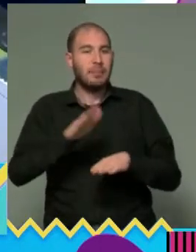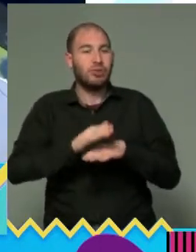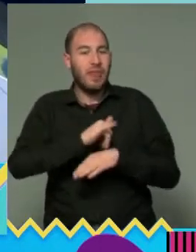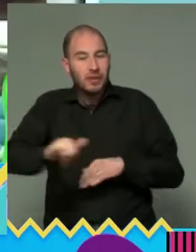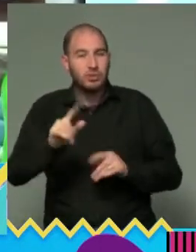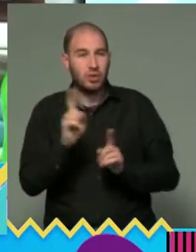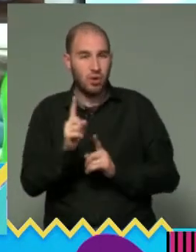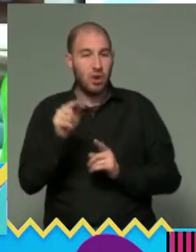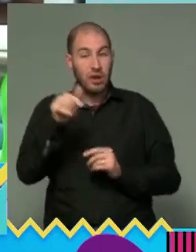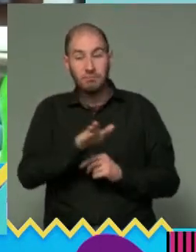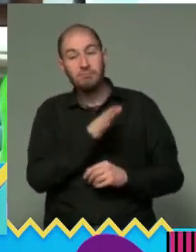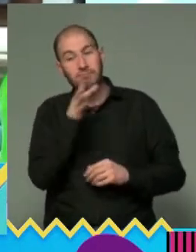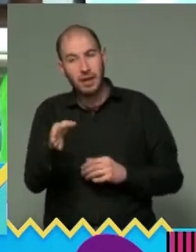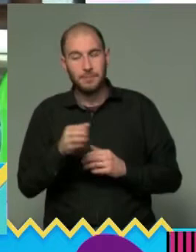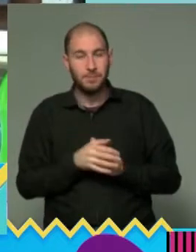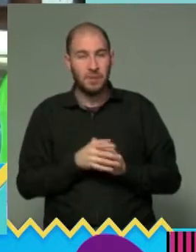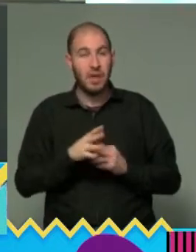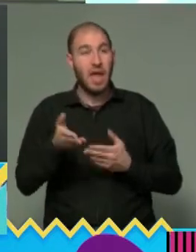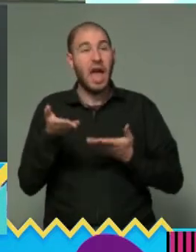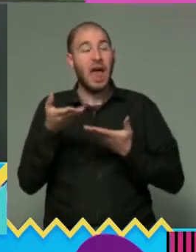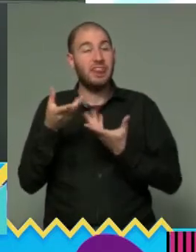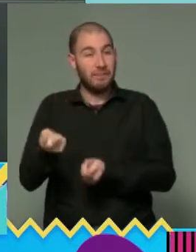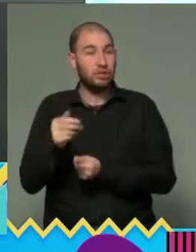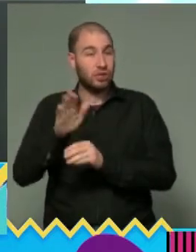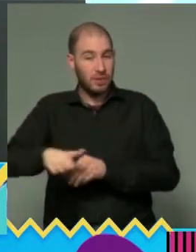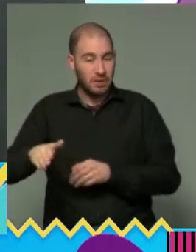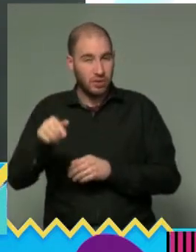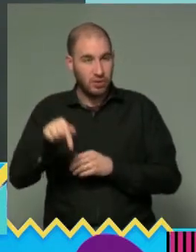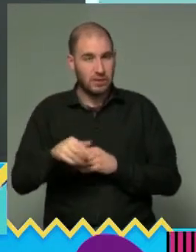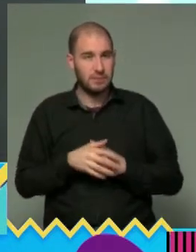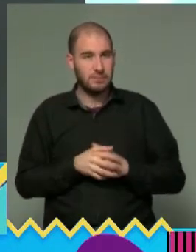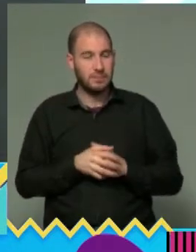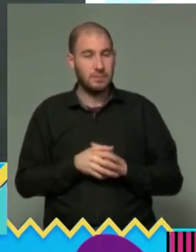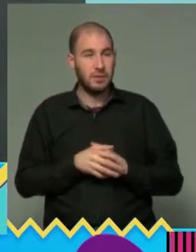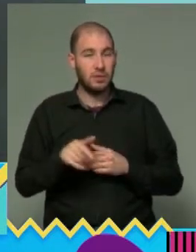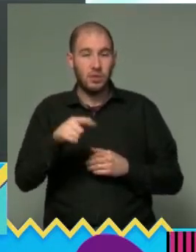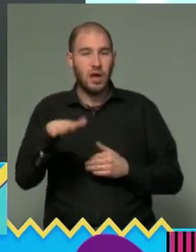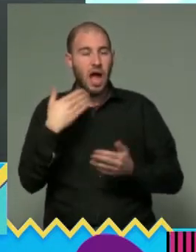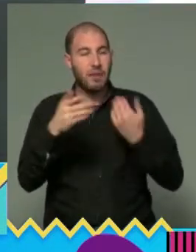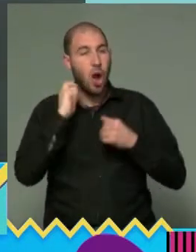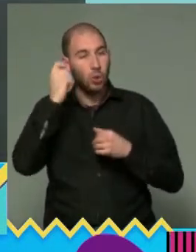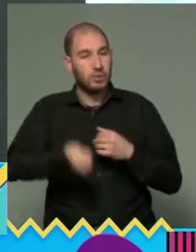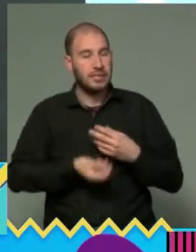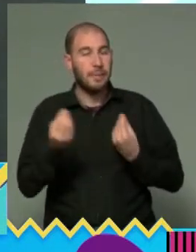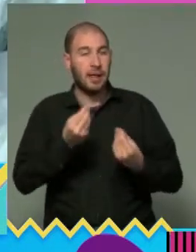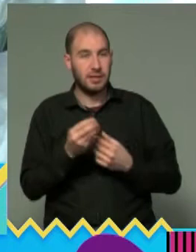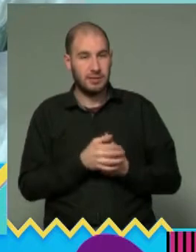denuncia, sino que pueda recurrir al asesor de menores, y en este sentido ya estamos hablando con la justicia